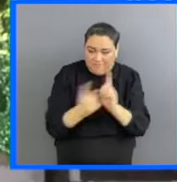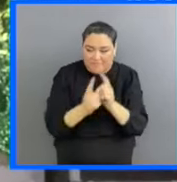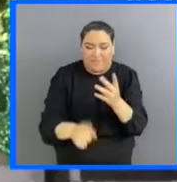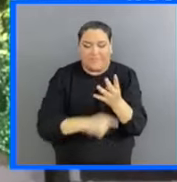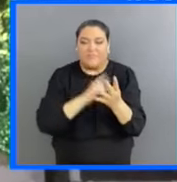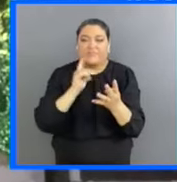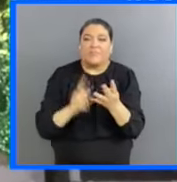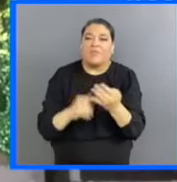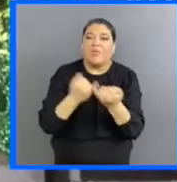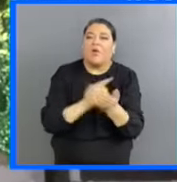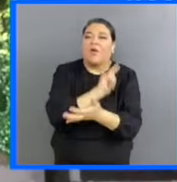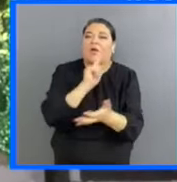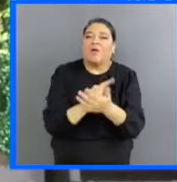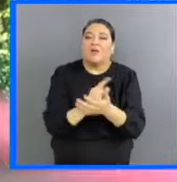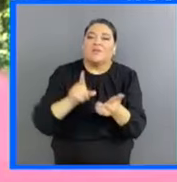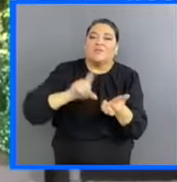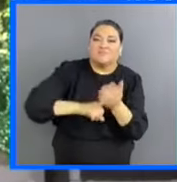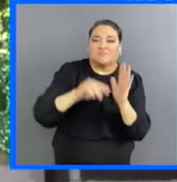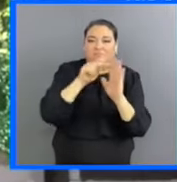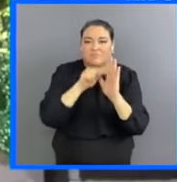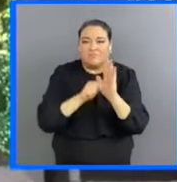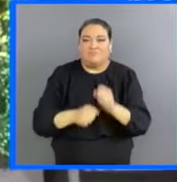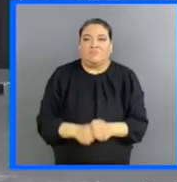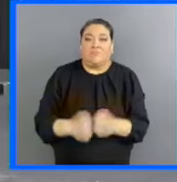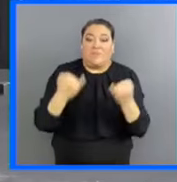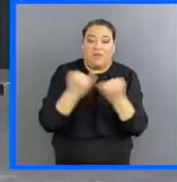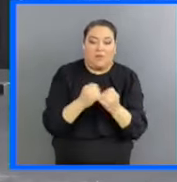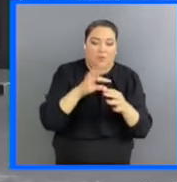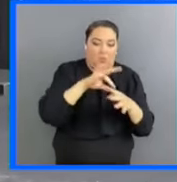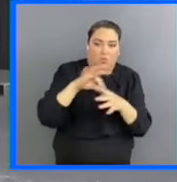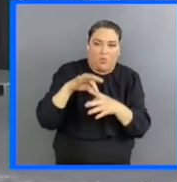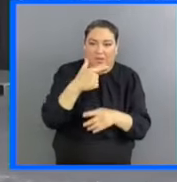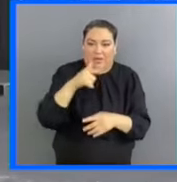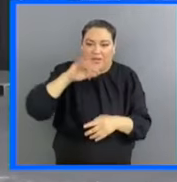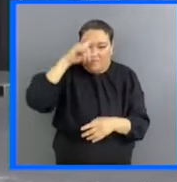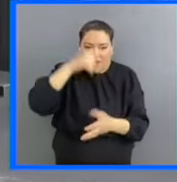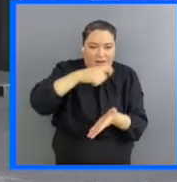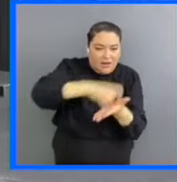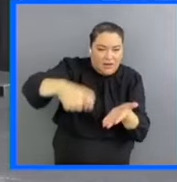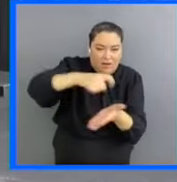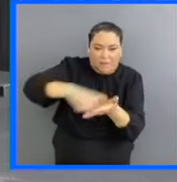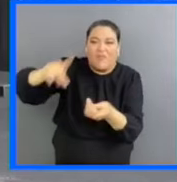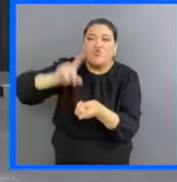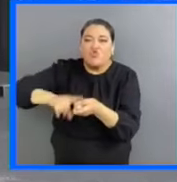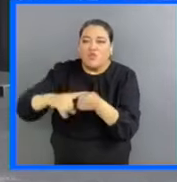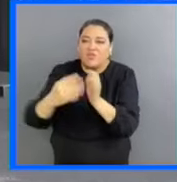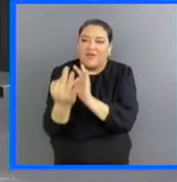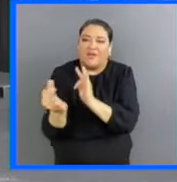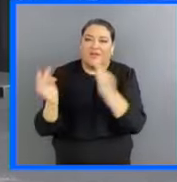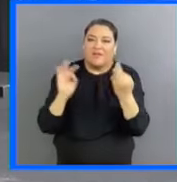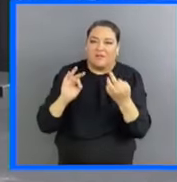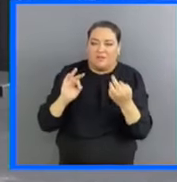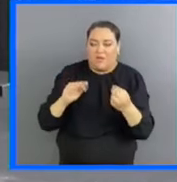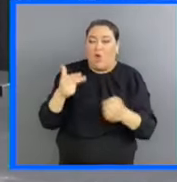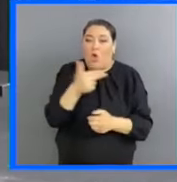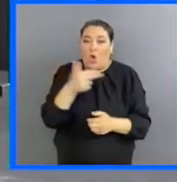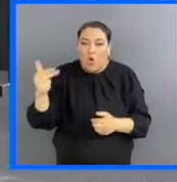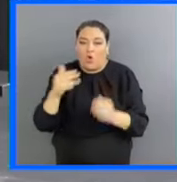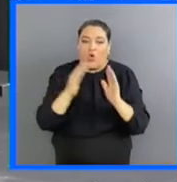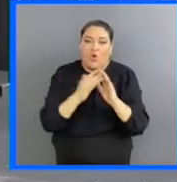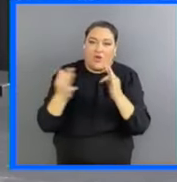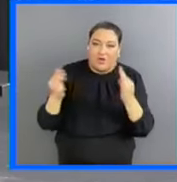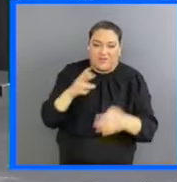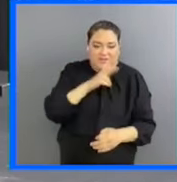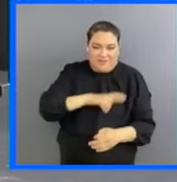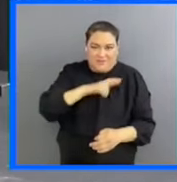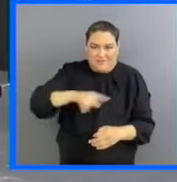normativo. Además, realizarán guías para que los turistas compren en los negocios cercanos a los hoteles o casas de alquiler temporal en